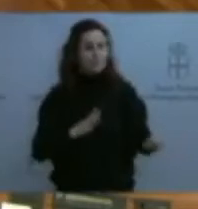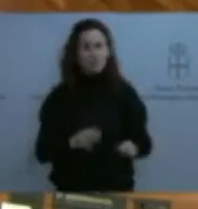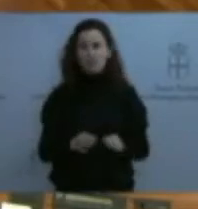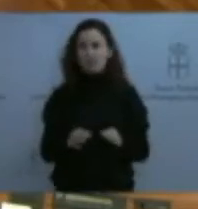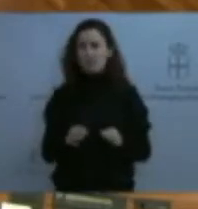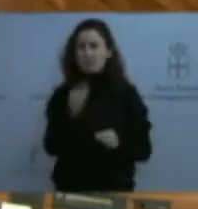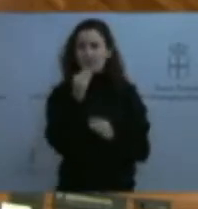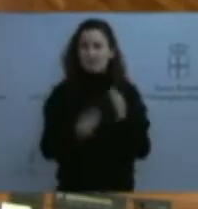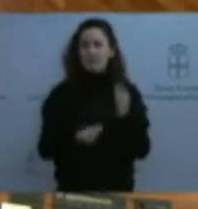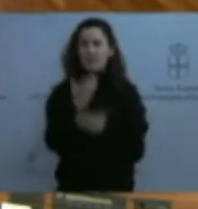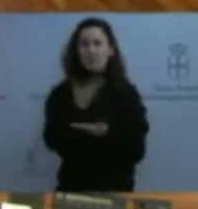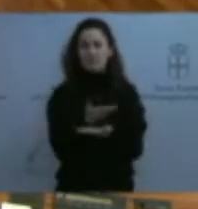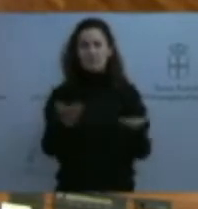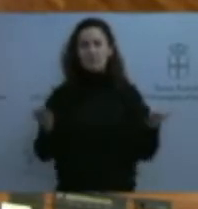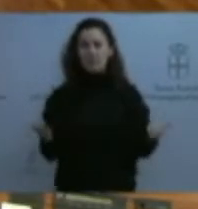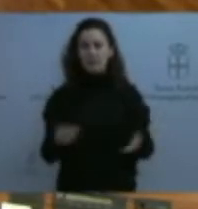Buenos días, señorías.